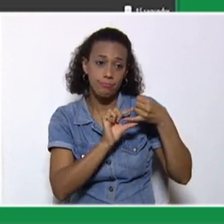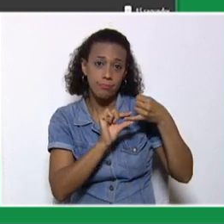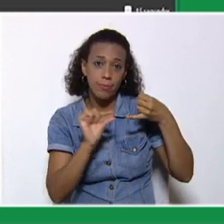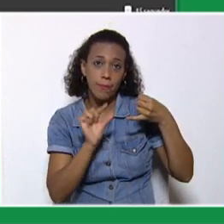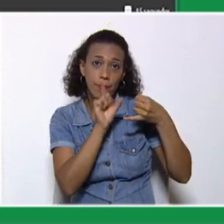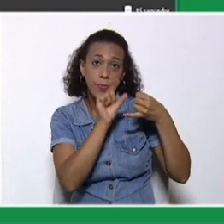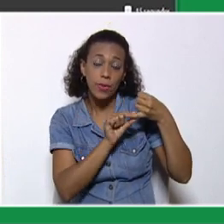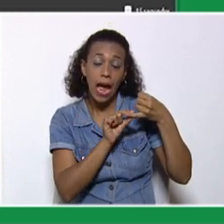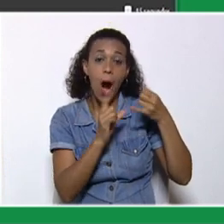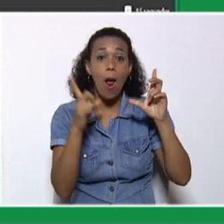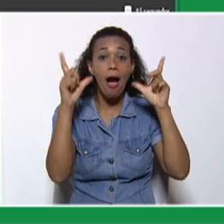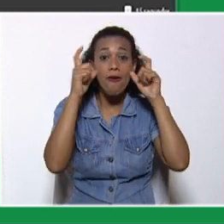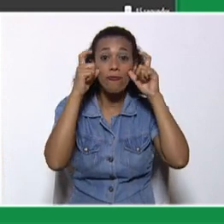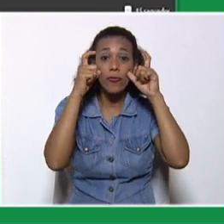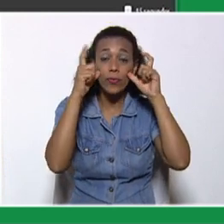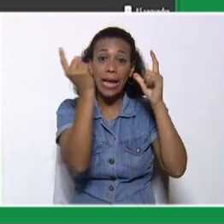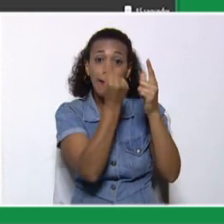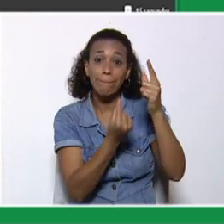Voy a arrastrar la imagen.